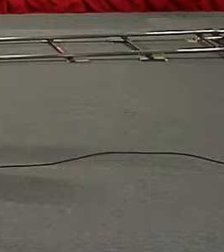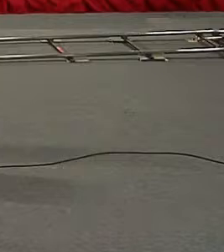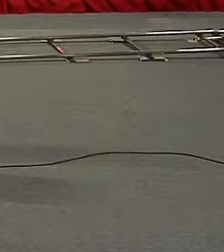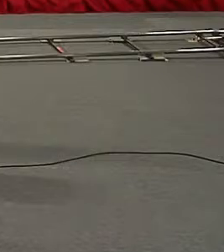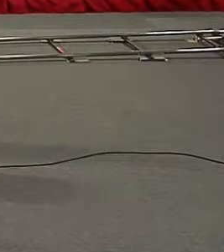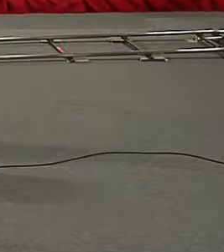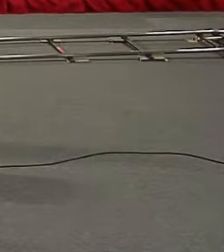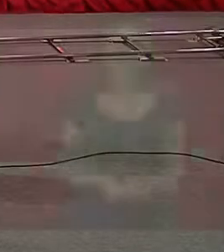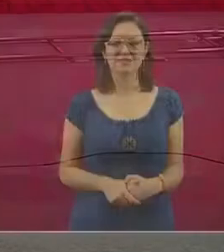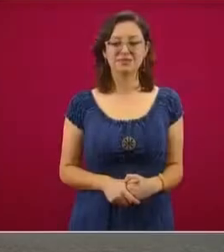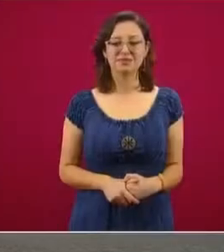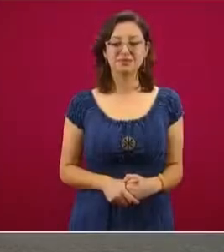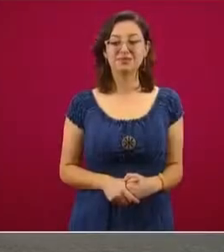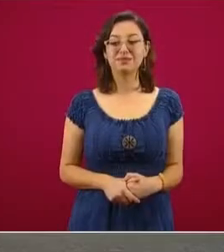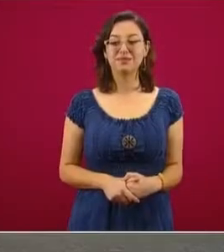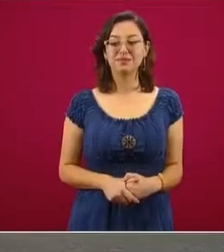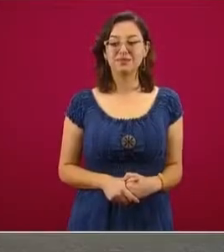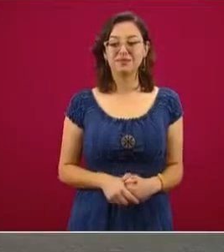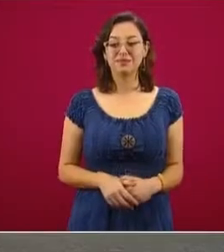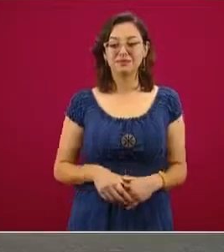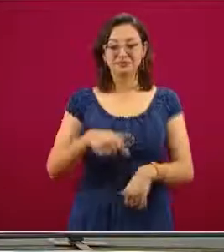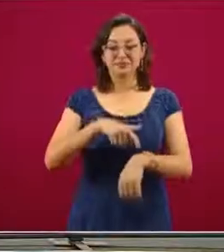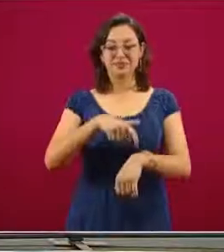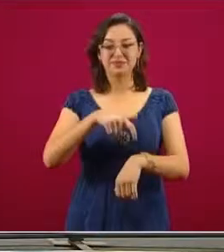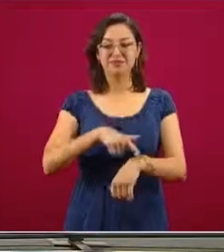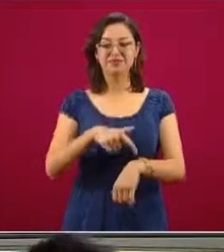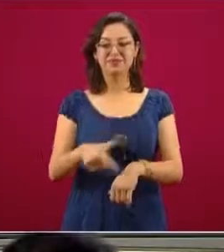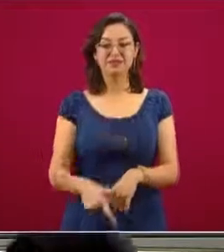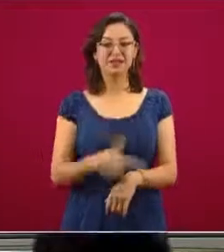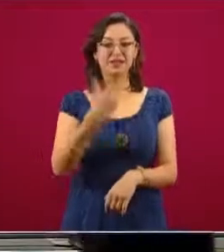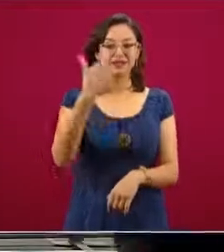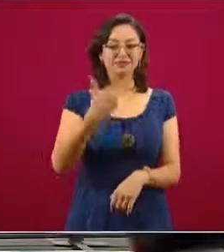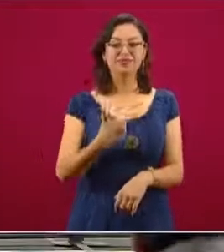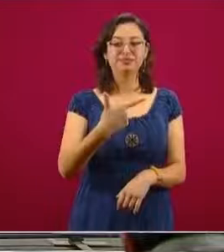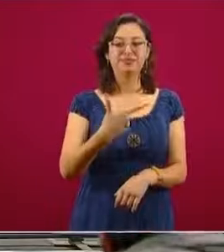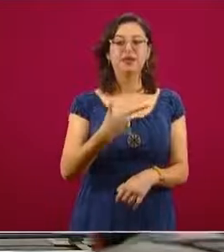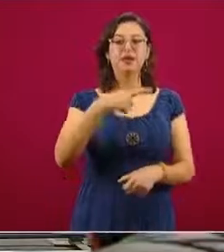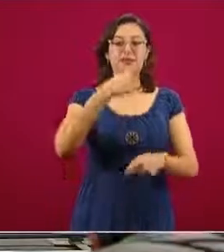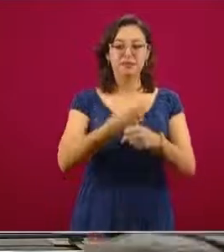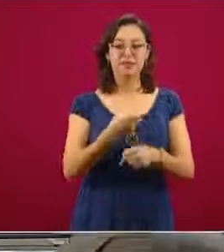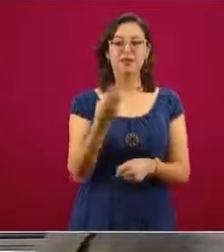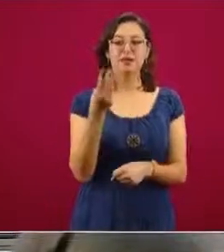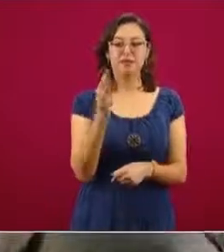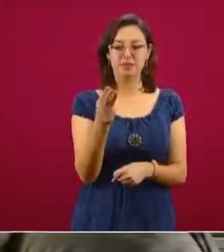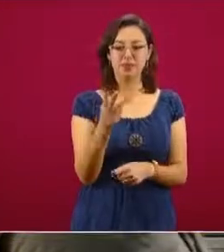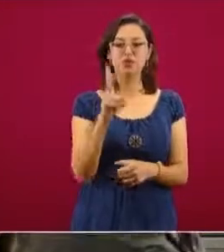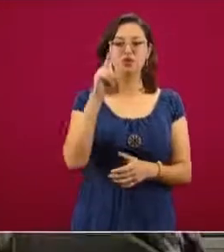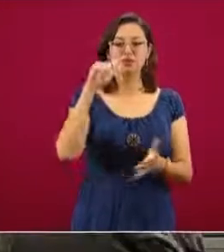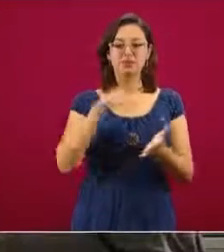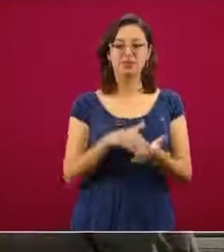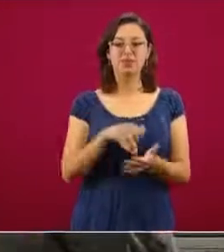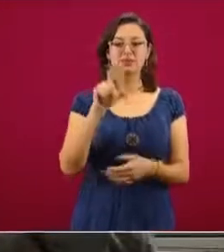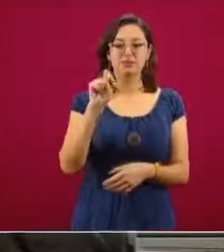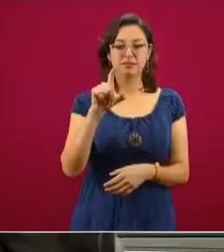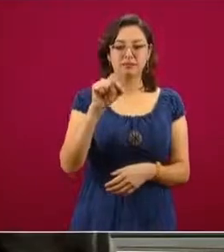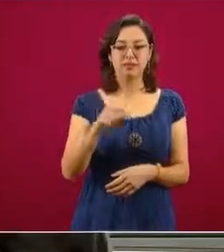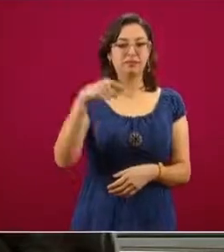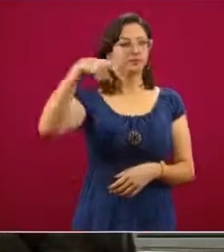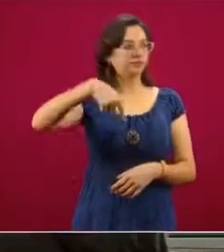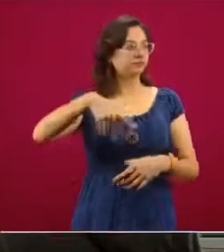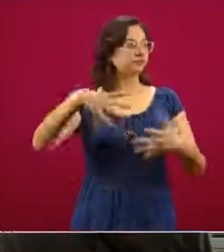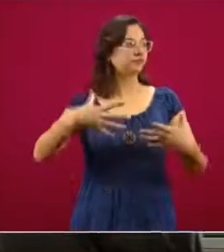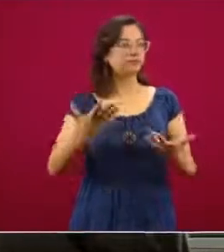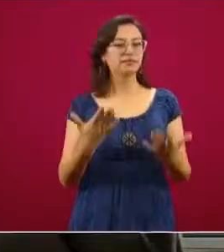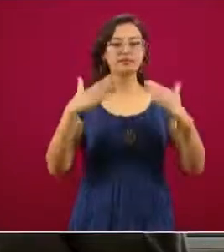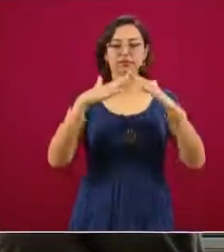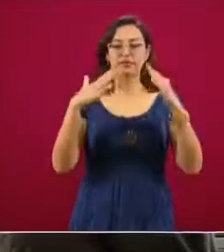Bueno, pues son las 19 horas del viernes 1 de mayo de 2020. Estamos en el Palacio Nacional de